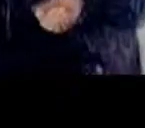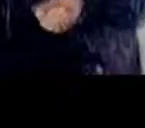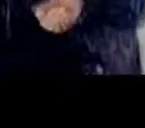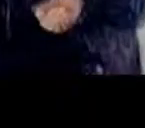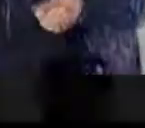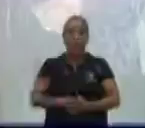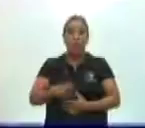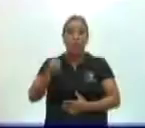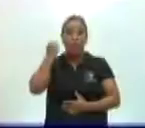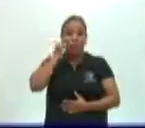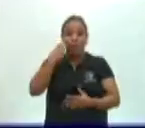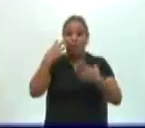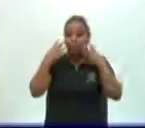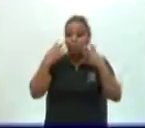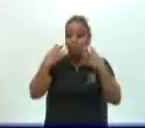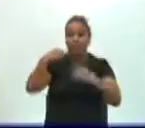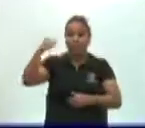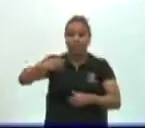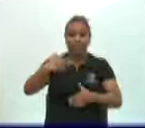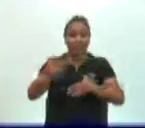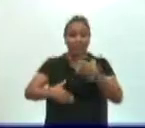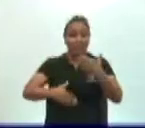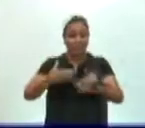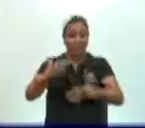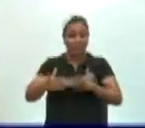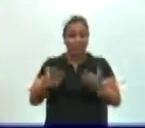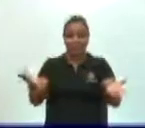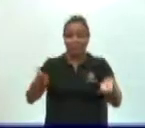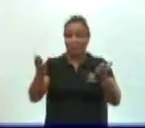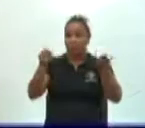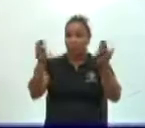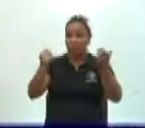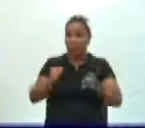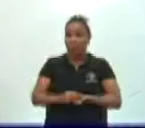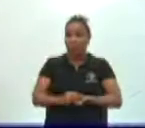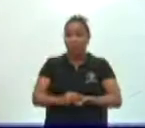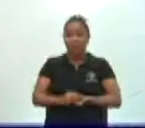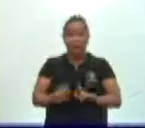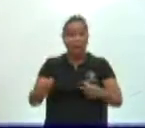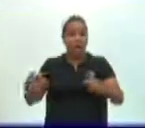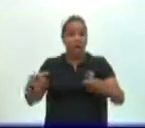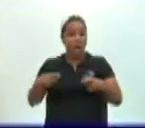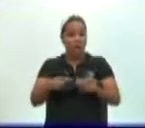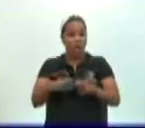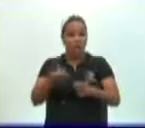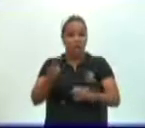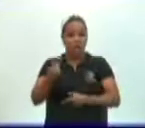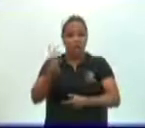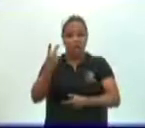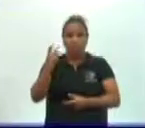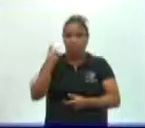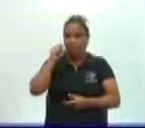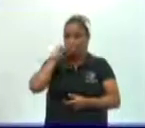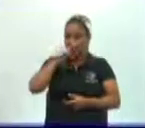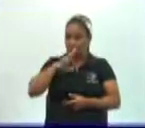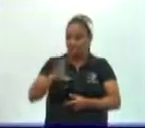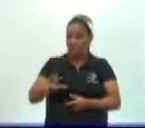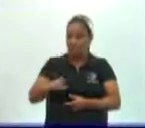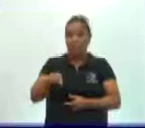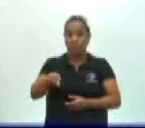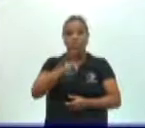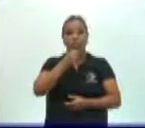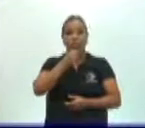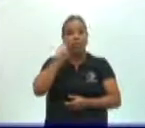Lo más importante de este proceso que hemos desarrollado en la unidad número 2 que estamos culminando es que ustedes puedan ver